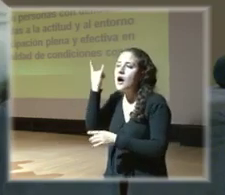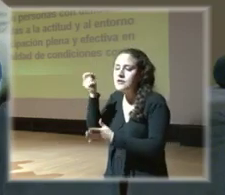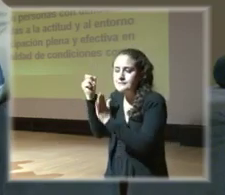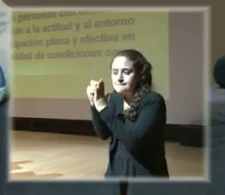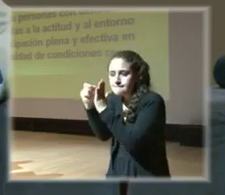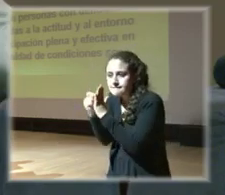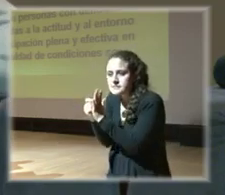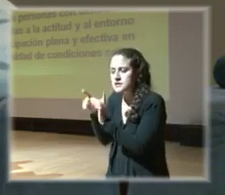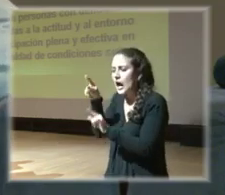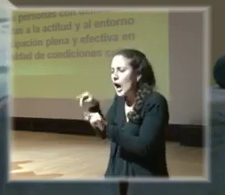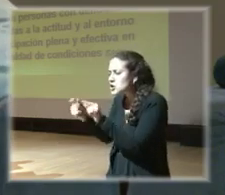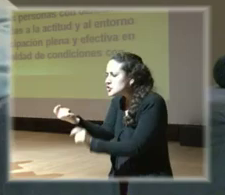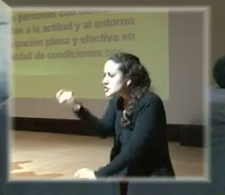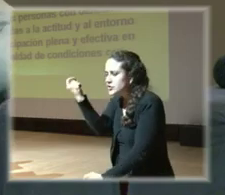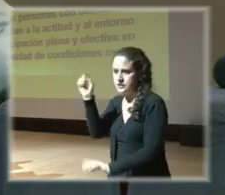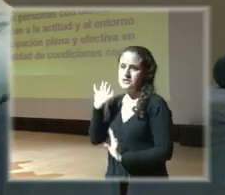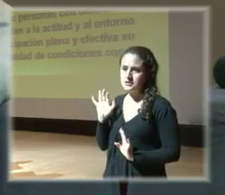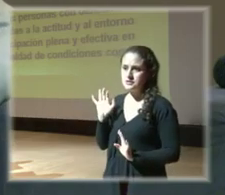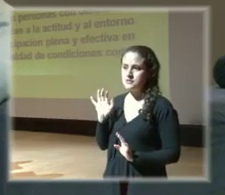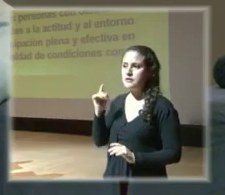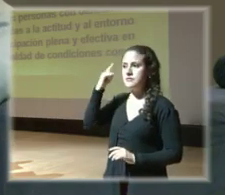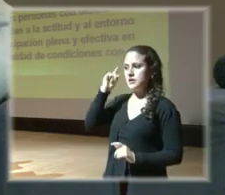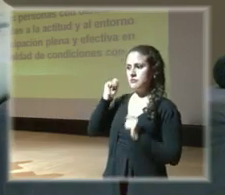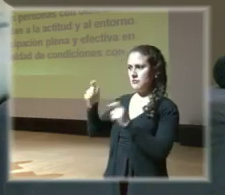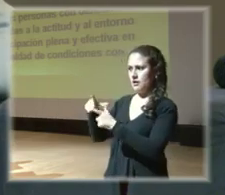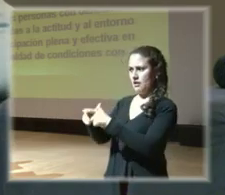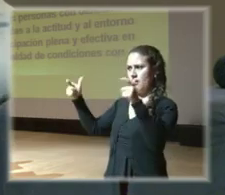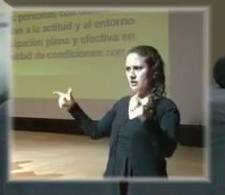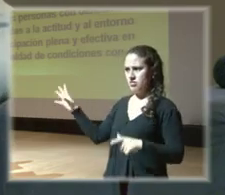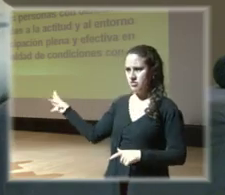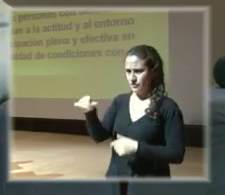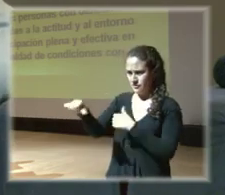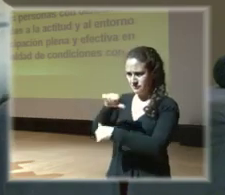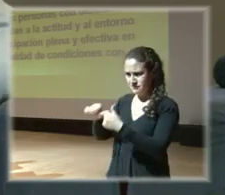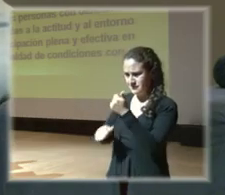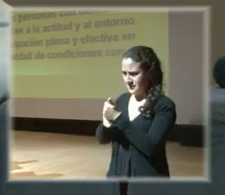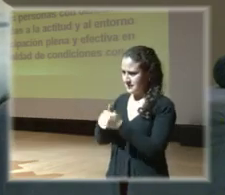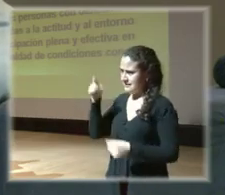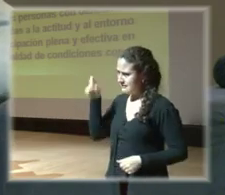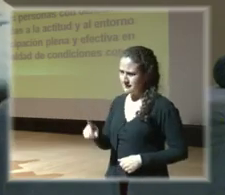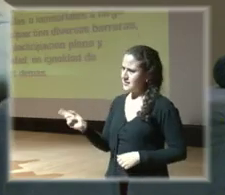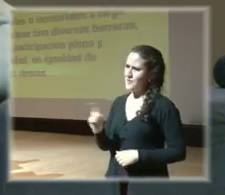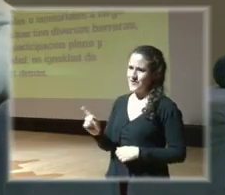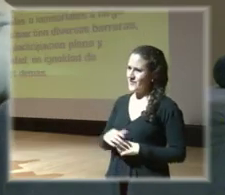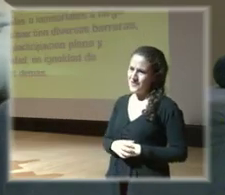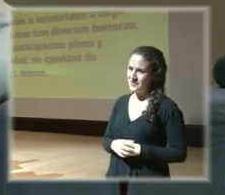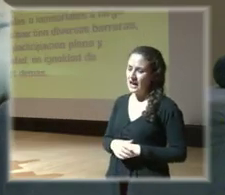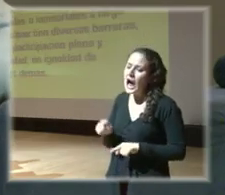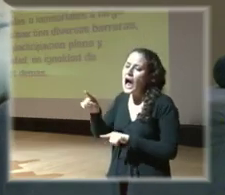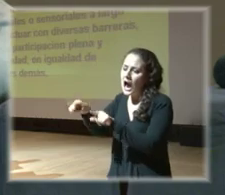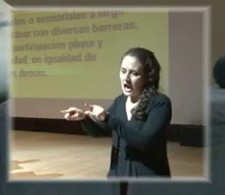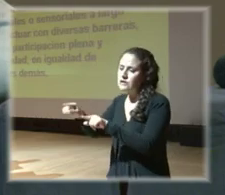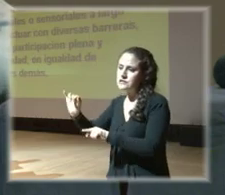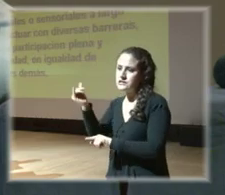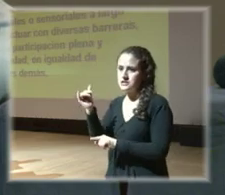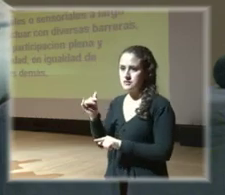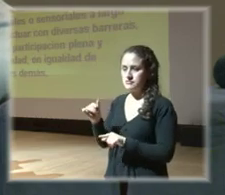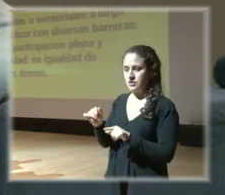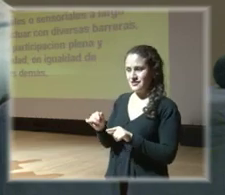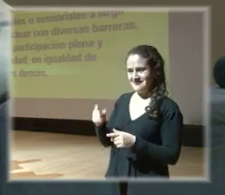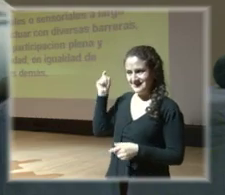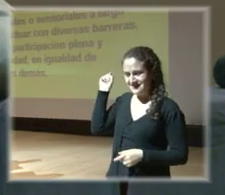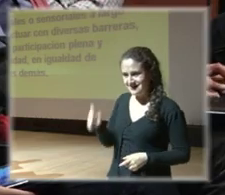concretos, muy contados, pero para la gran mayoría de casos no es necesario, no es indispensable